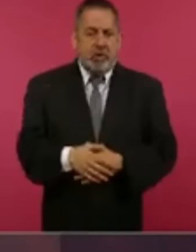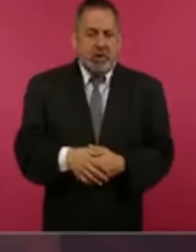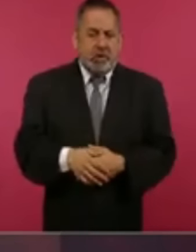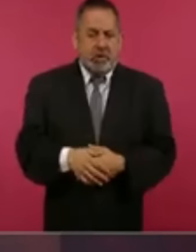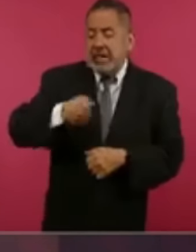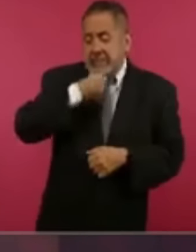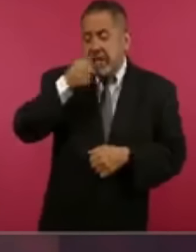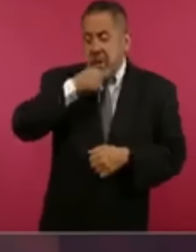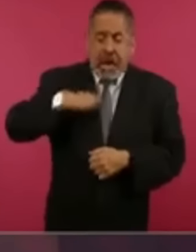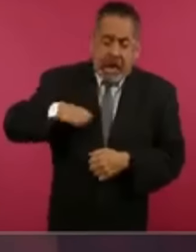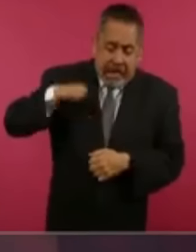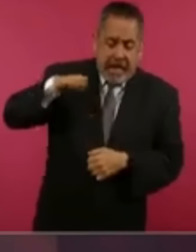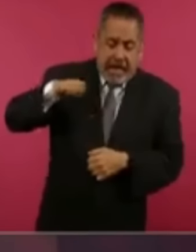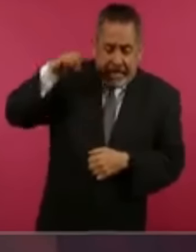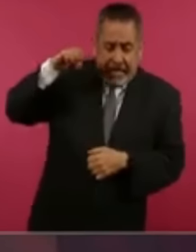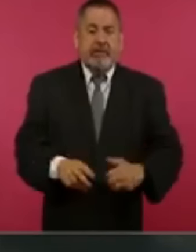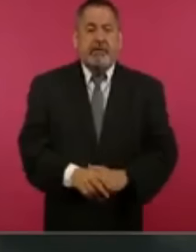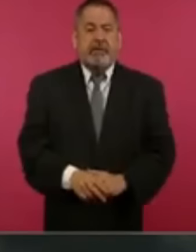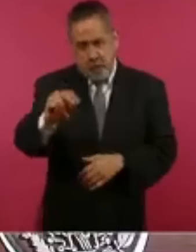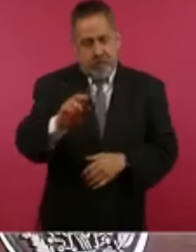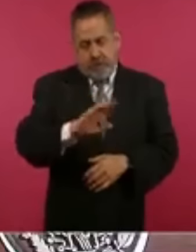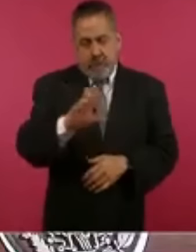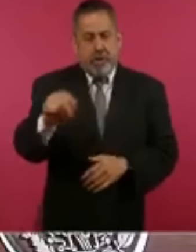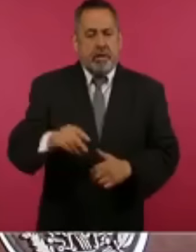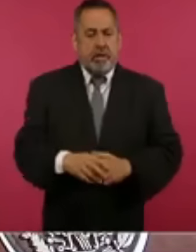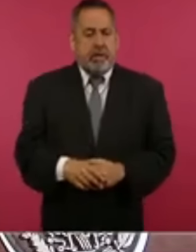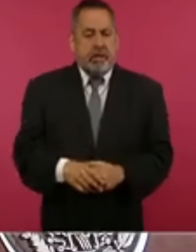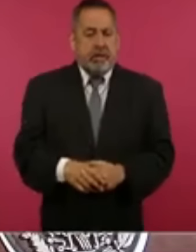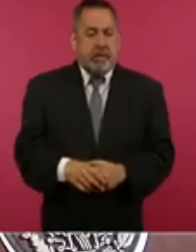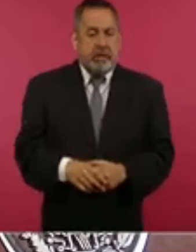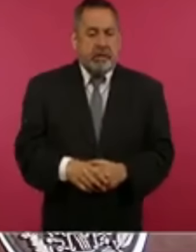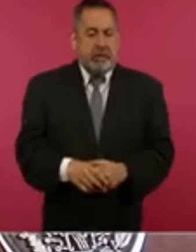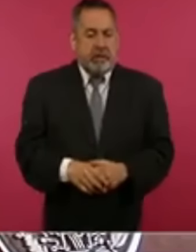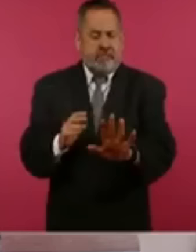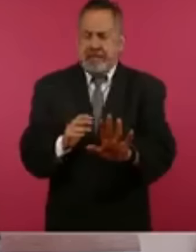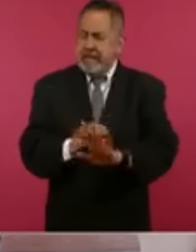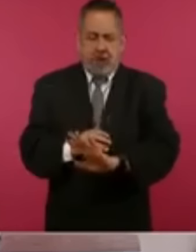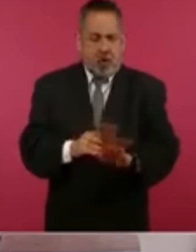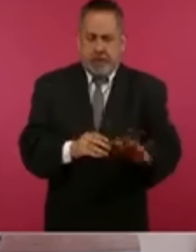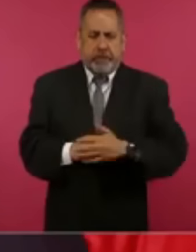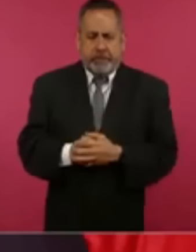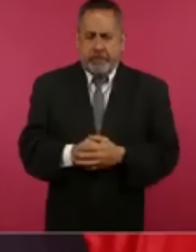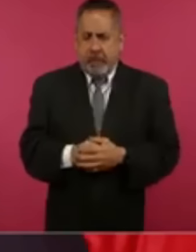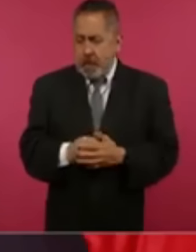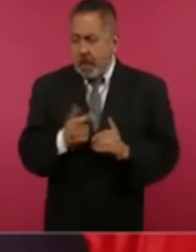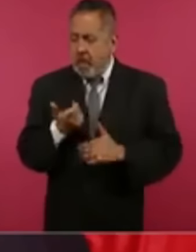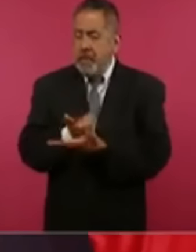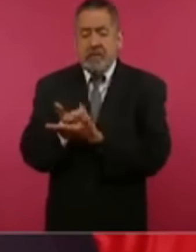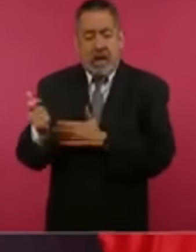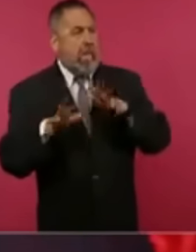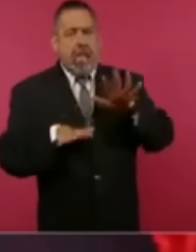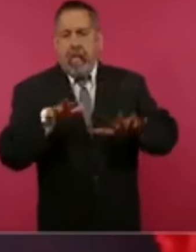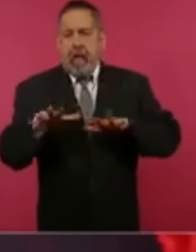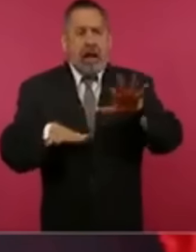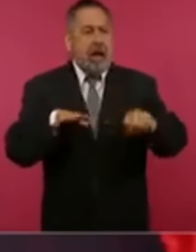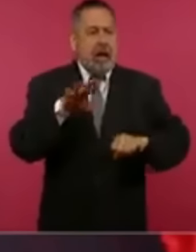de jubilación de los trabajadores. Ya no es el tiempo de los salarios que no alcanzaban ni para lo